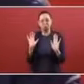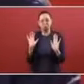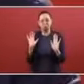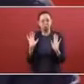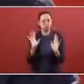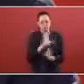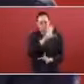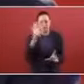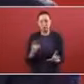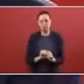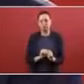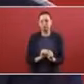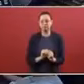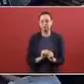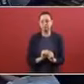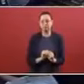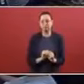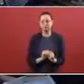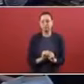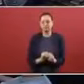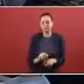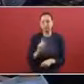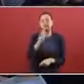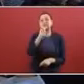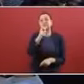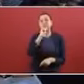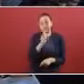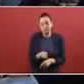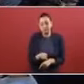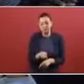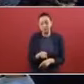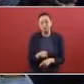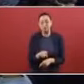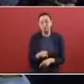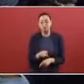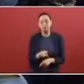toda la información nuestra, y que incluso, aunque